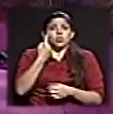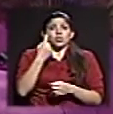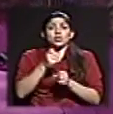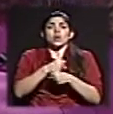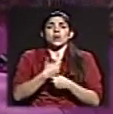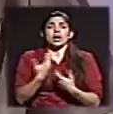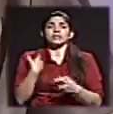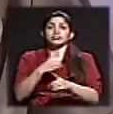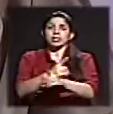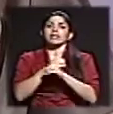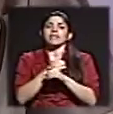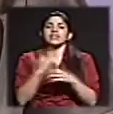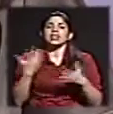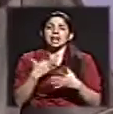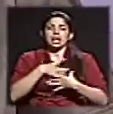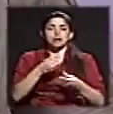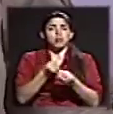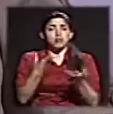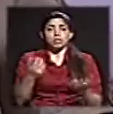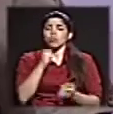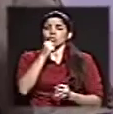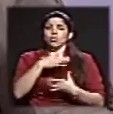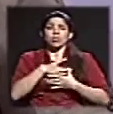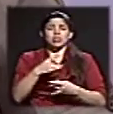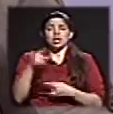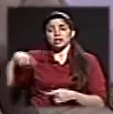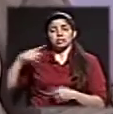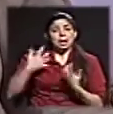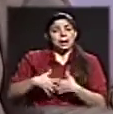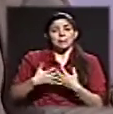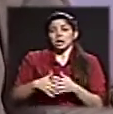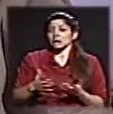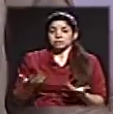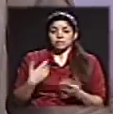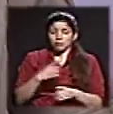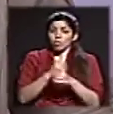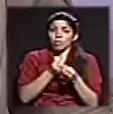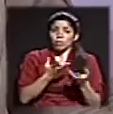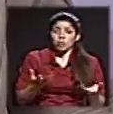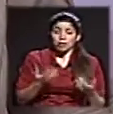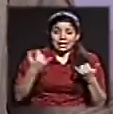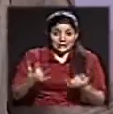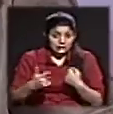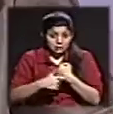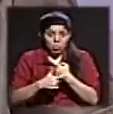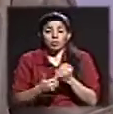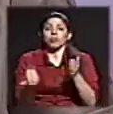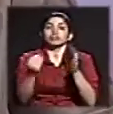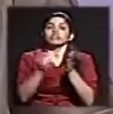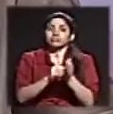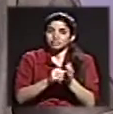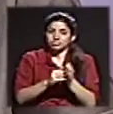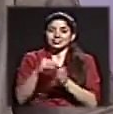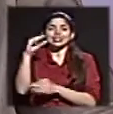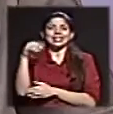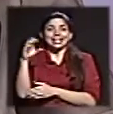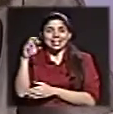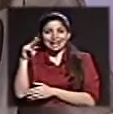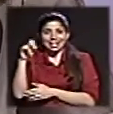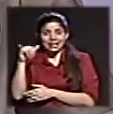hecho era defender los intereses públicos y no los intereses de los empresarios. En este momento me están de nuevo haciendo una